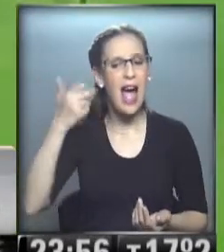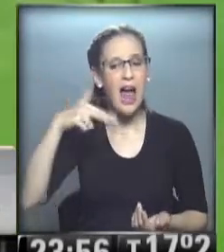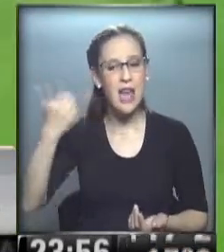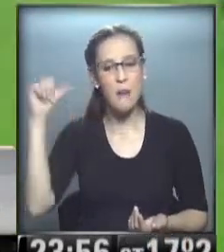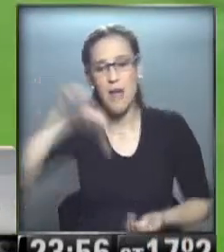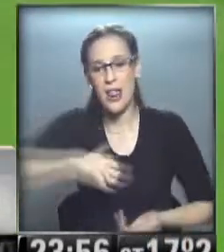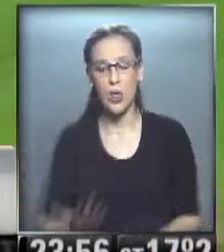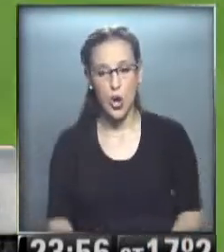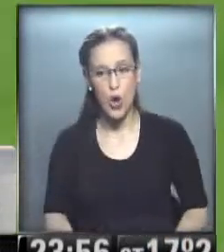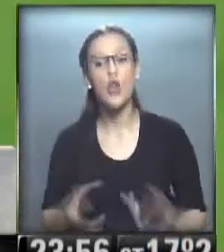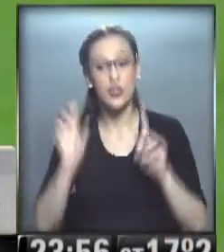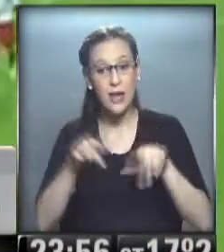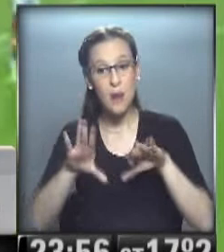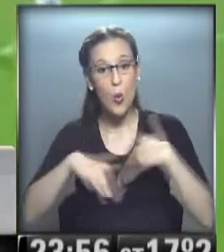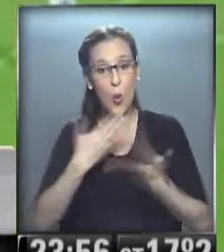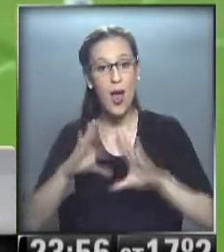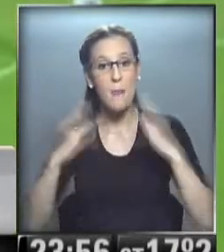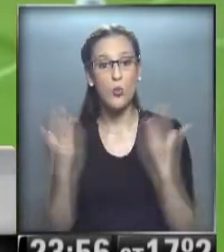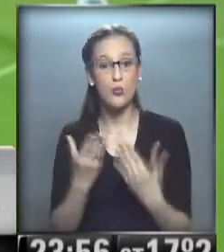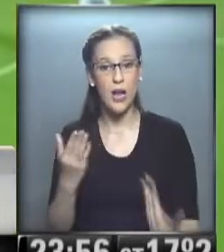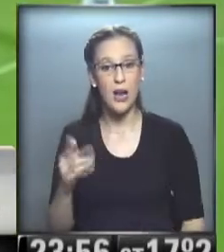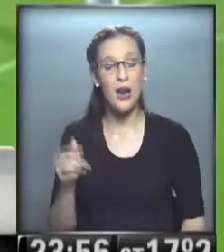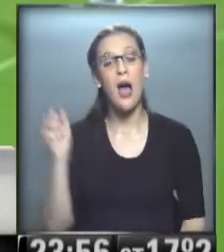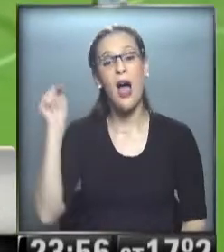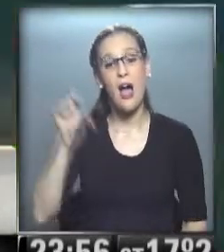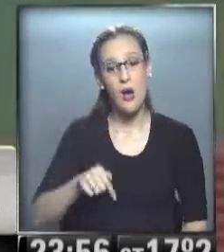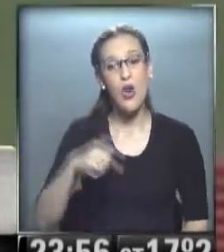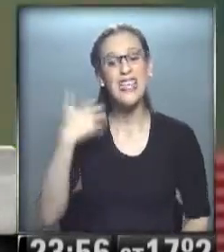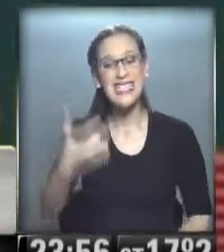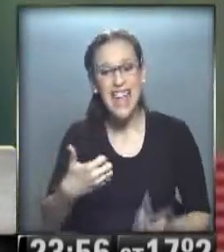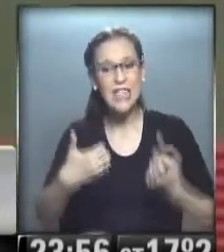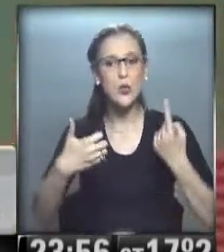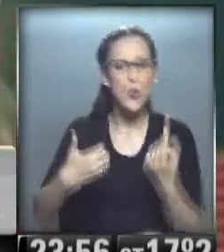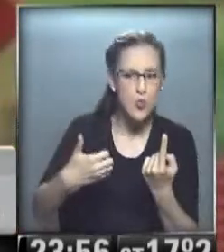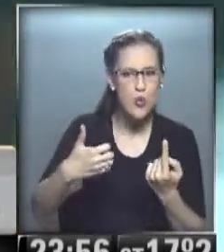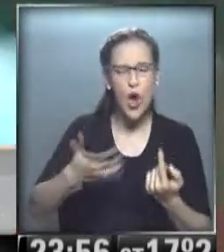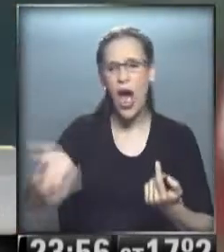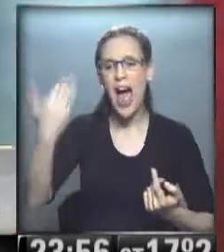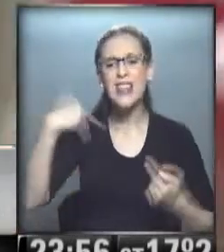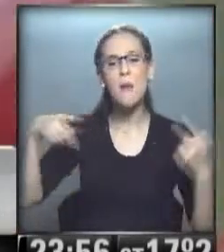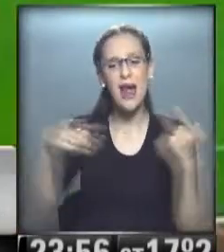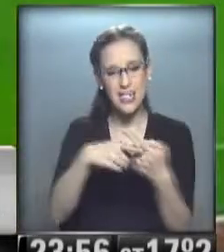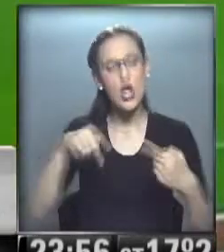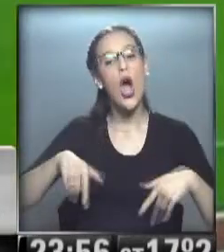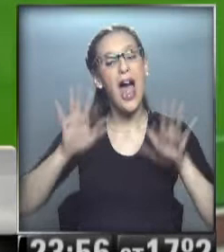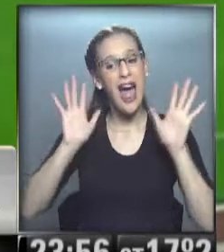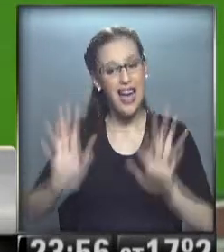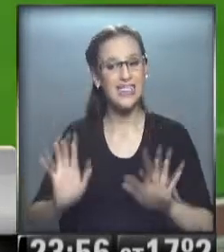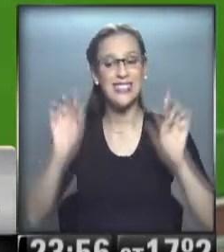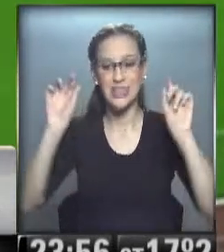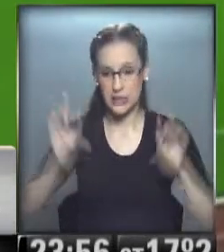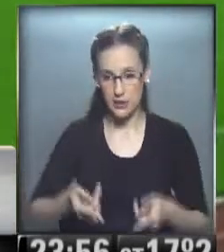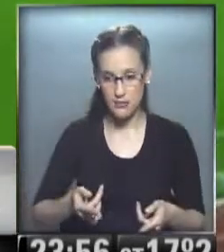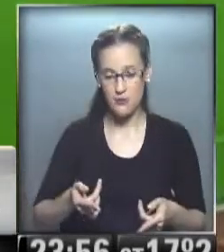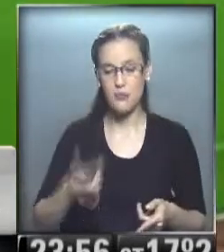también en el próximo Mundial porque en el partido de ida había ganado por goleada, 6-1. Y de esta manera gana también, está